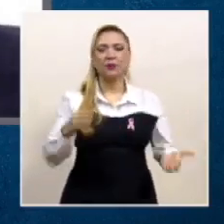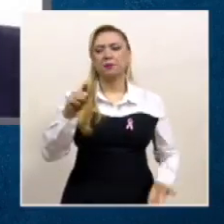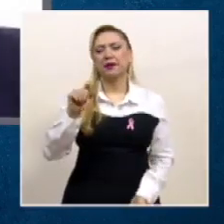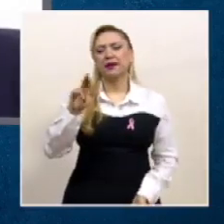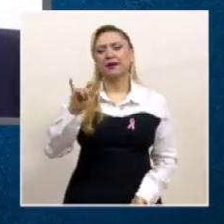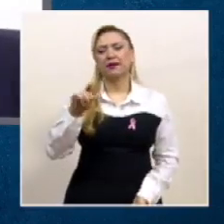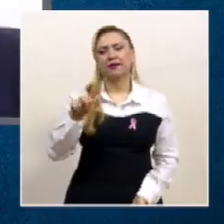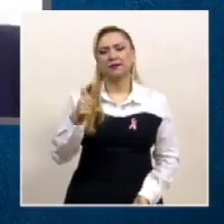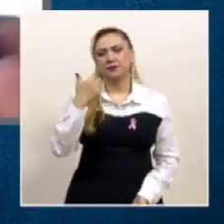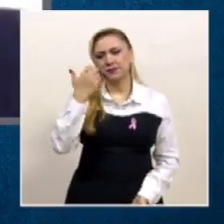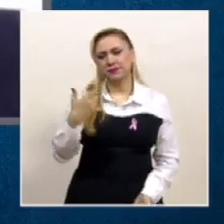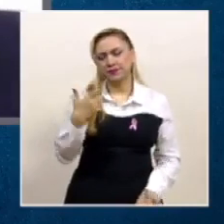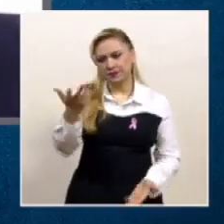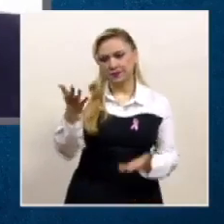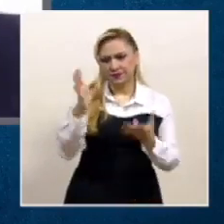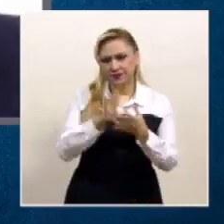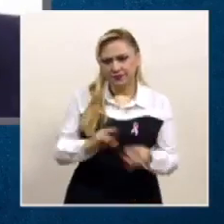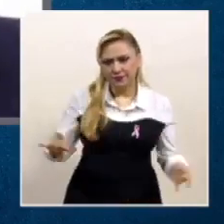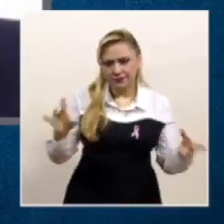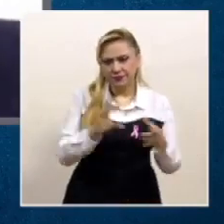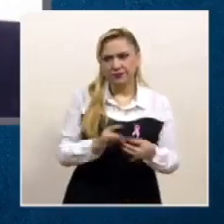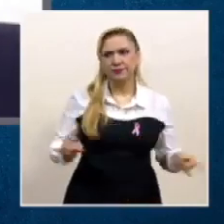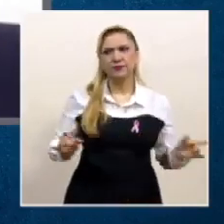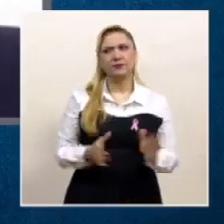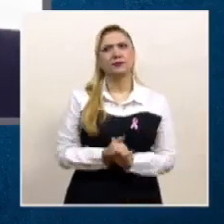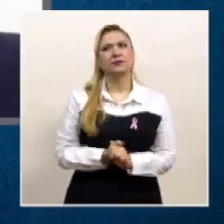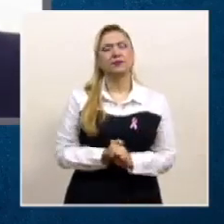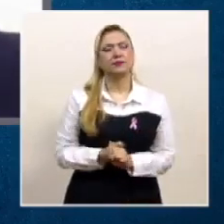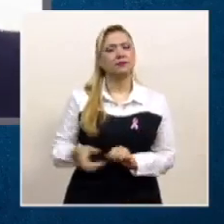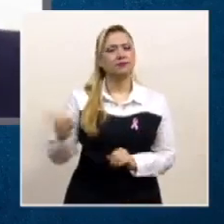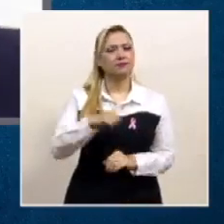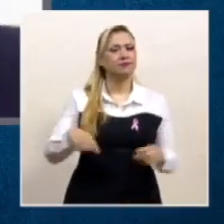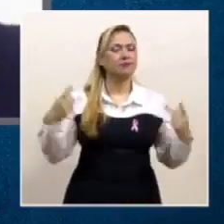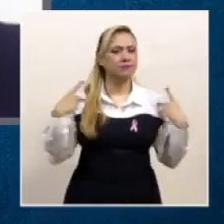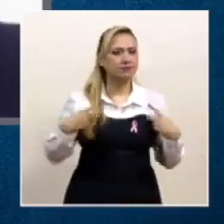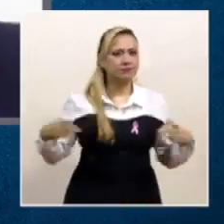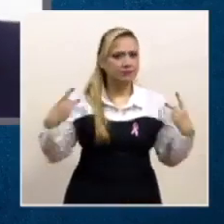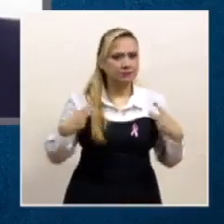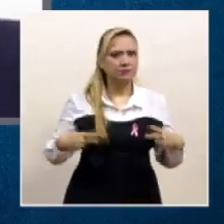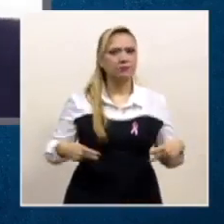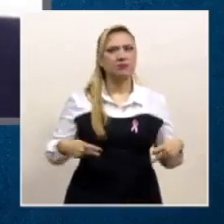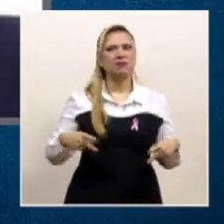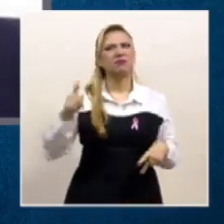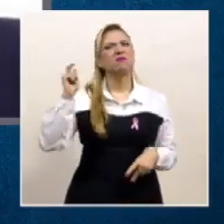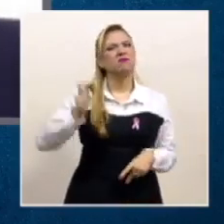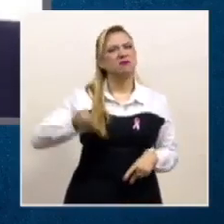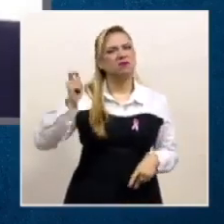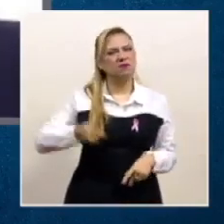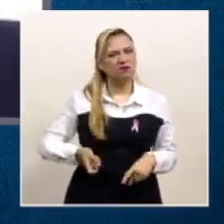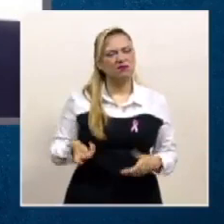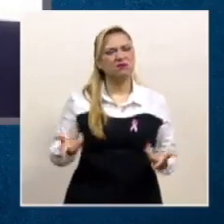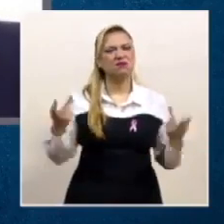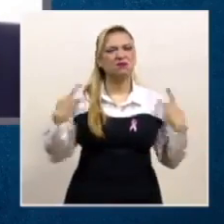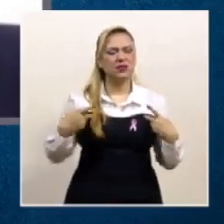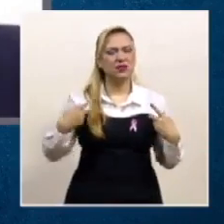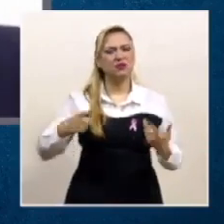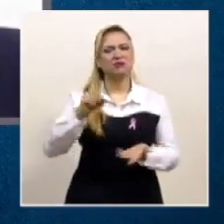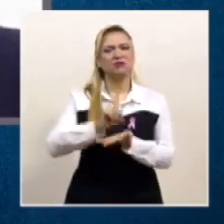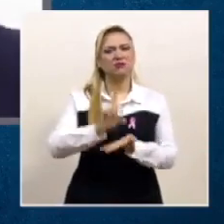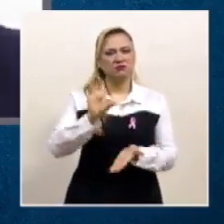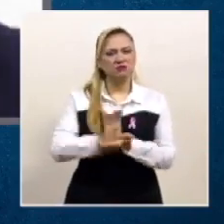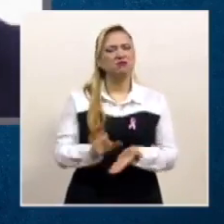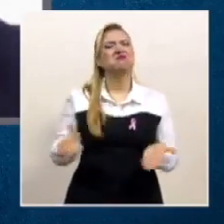contigo y, bueno, nos contaras, para las personas que nos escuchan, a qué nos referimos cuando hablamos de una persona con